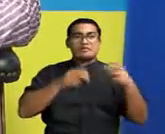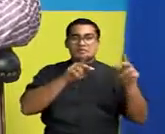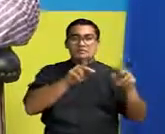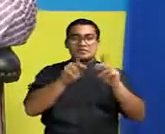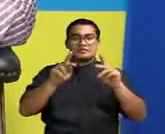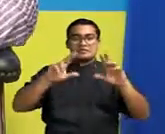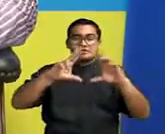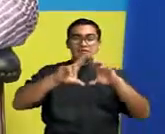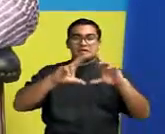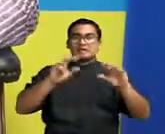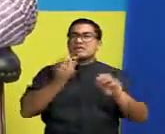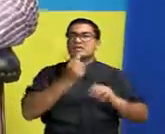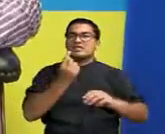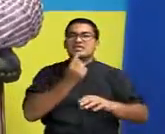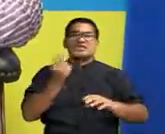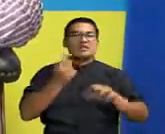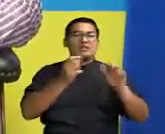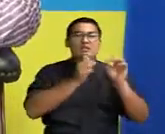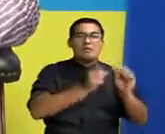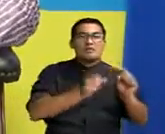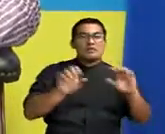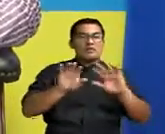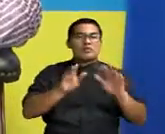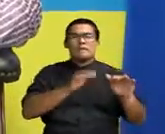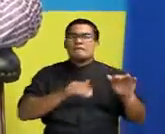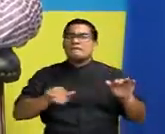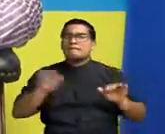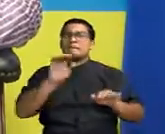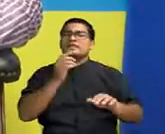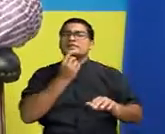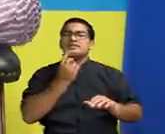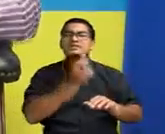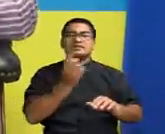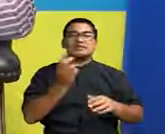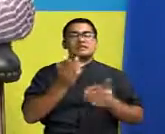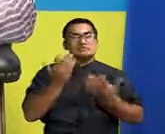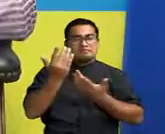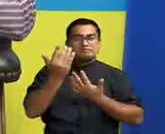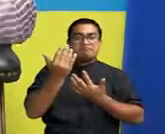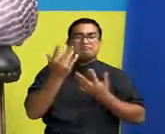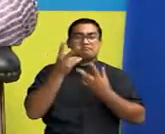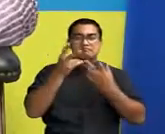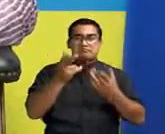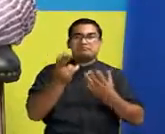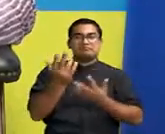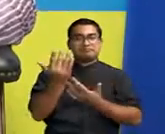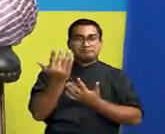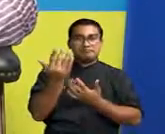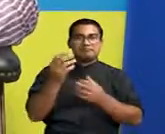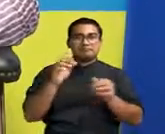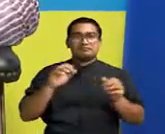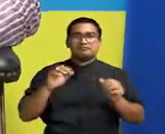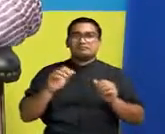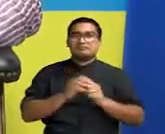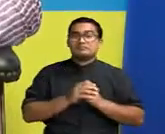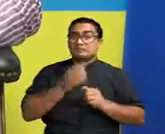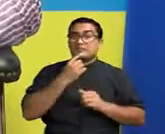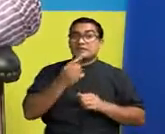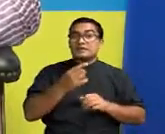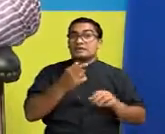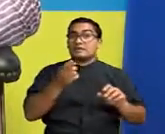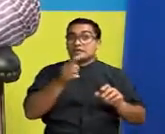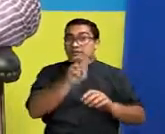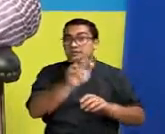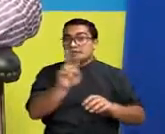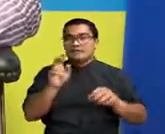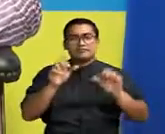nicaragüenses? ¿A quiénes afecta más? ¿A las mujeres o a los hombres? Okay. Pero esto lo vamos a estar viendo cuando regresemos de la siguiente pausa. Usted no le cambie de